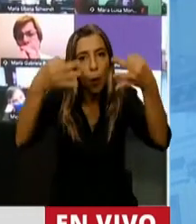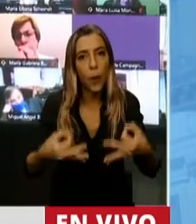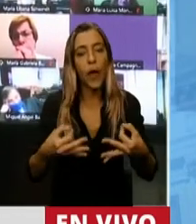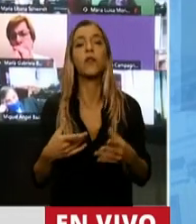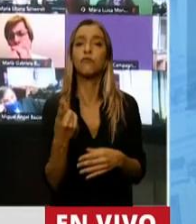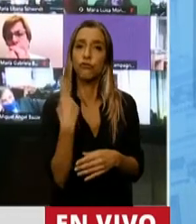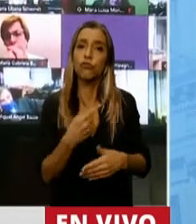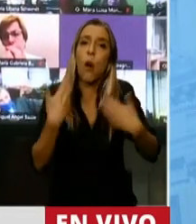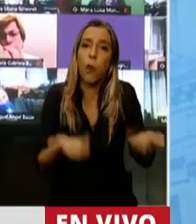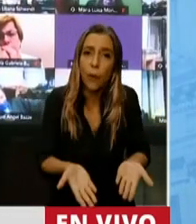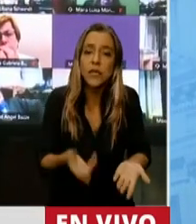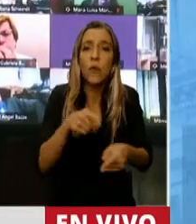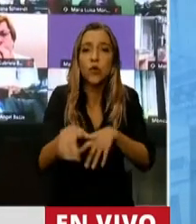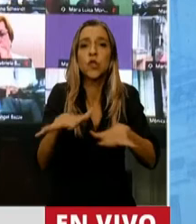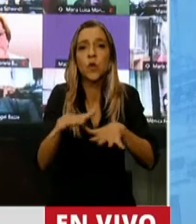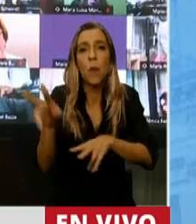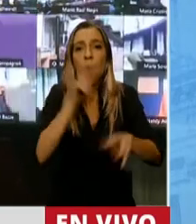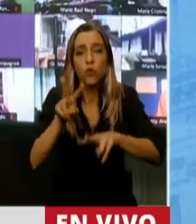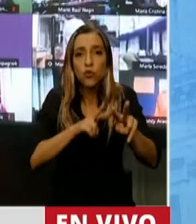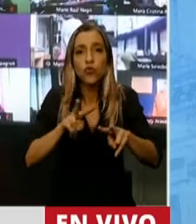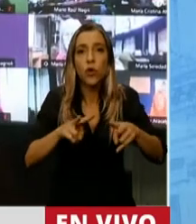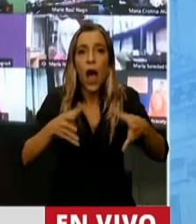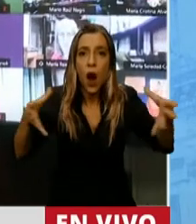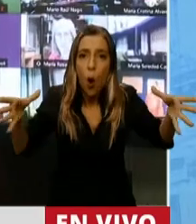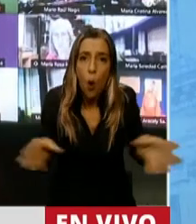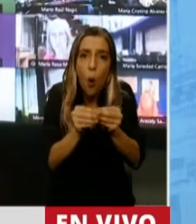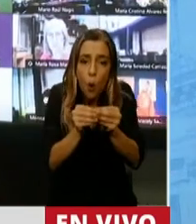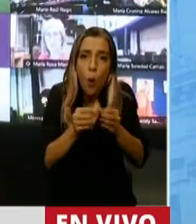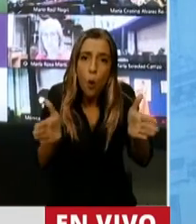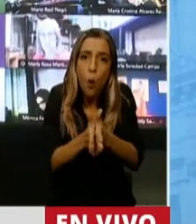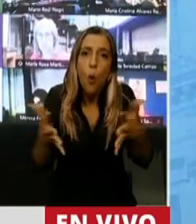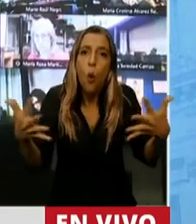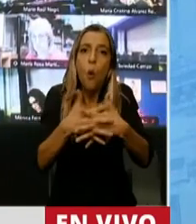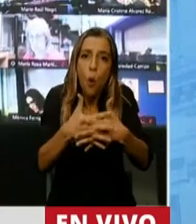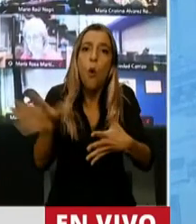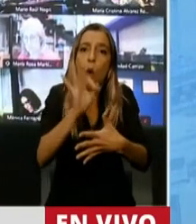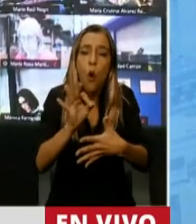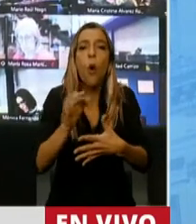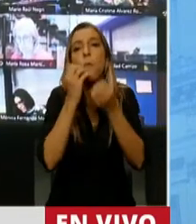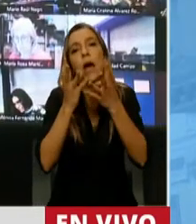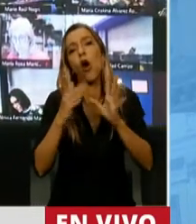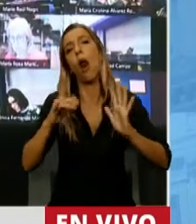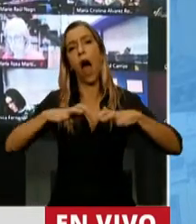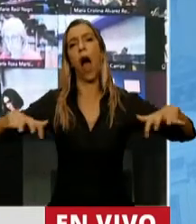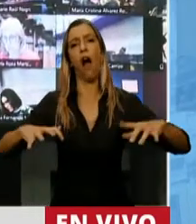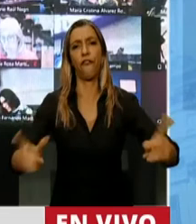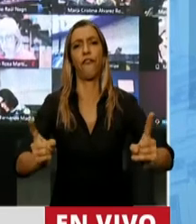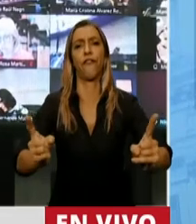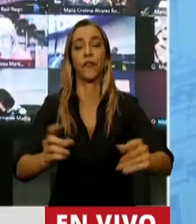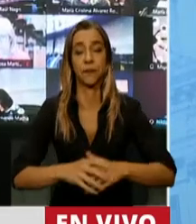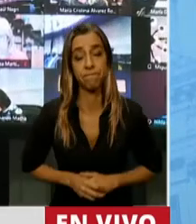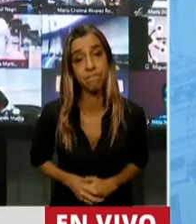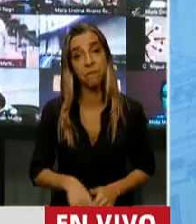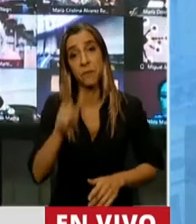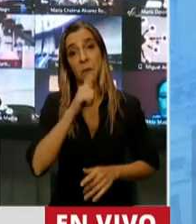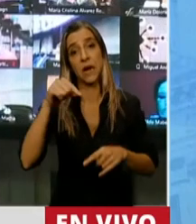en nuestra zona de confort de polarización política? Me parece que tenemos una oportunidad y quiero cerrar,